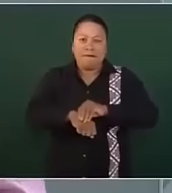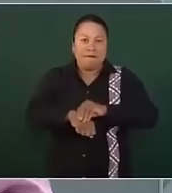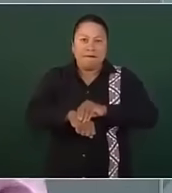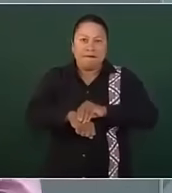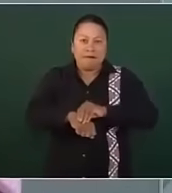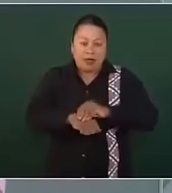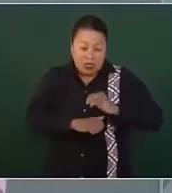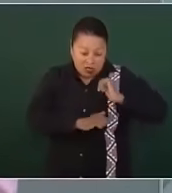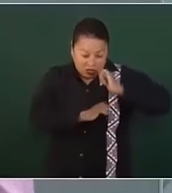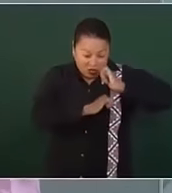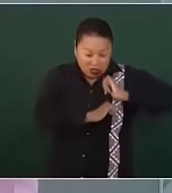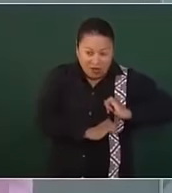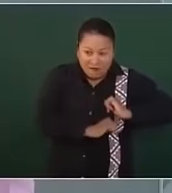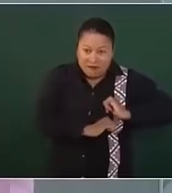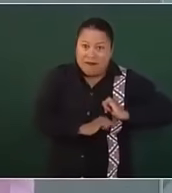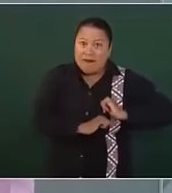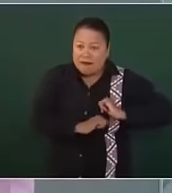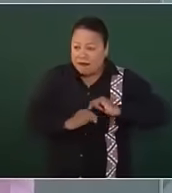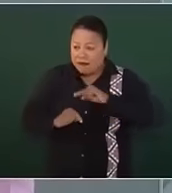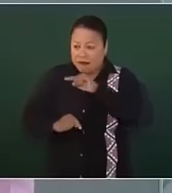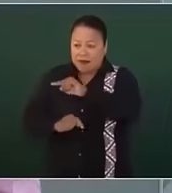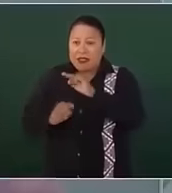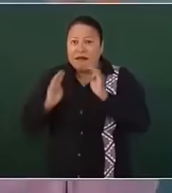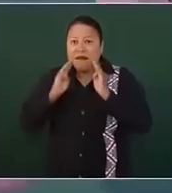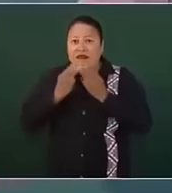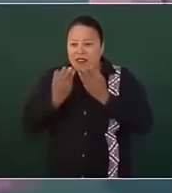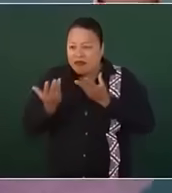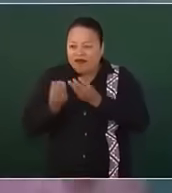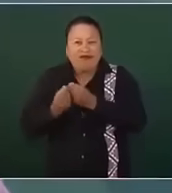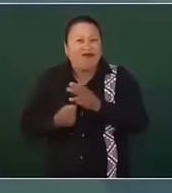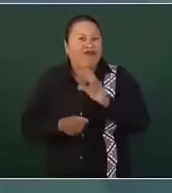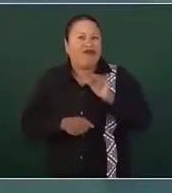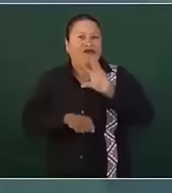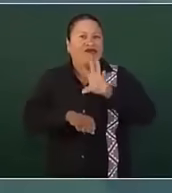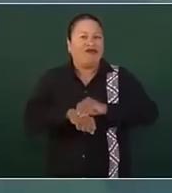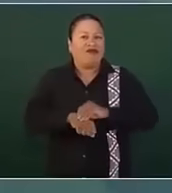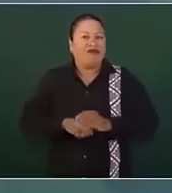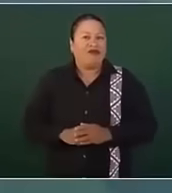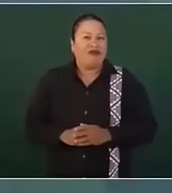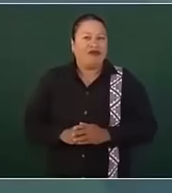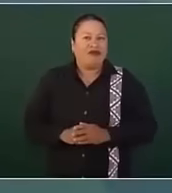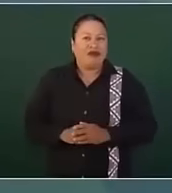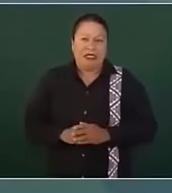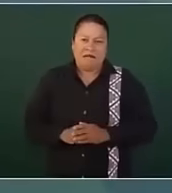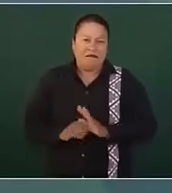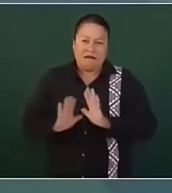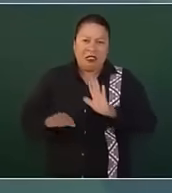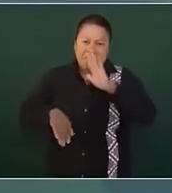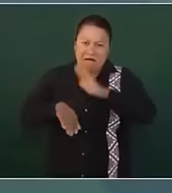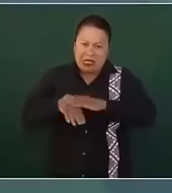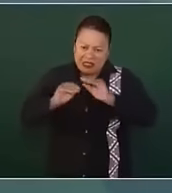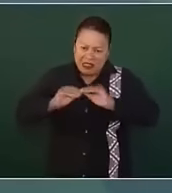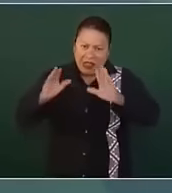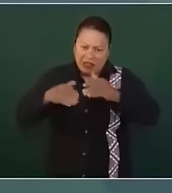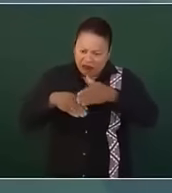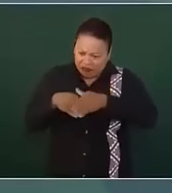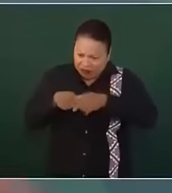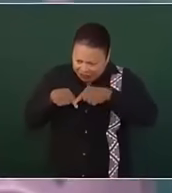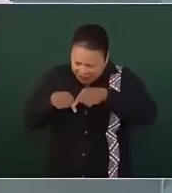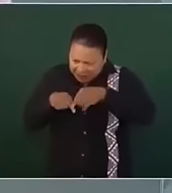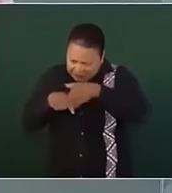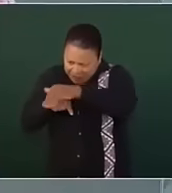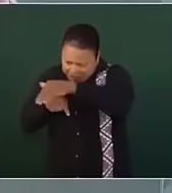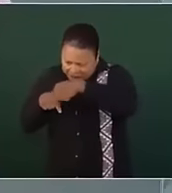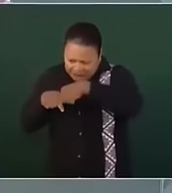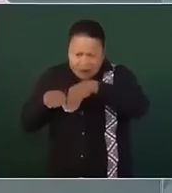entre autoridades y delincuencia. Está bien pintada la raíz y